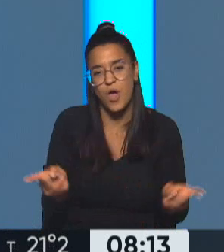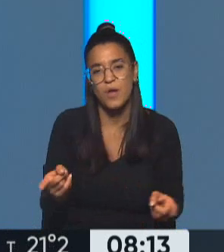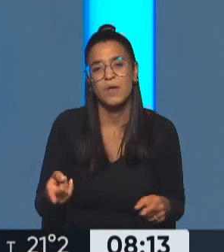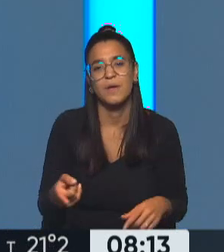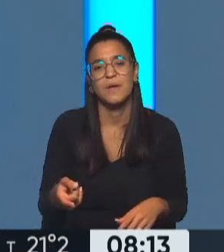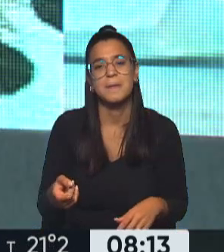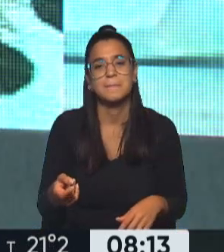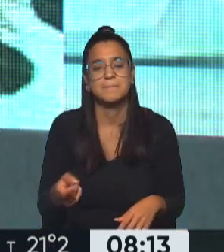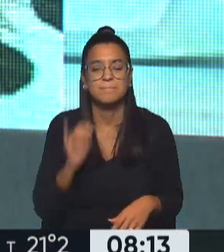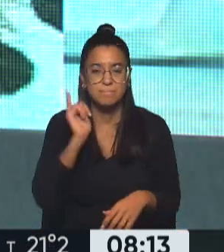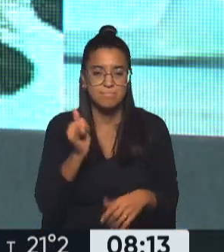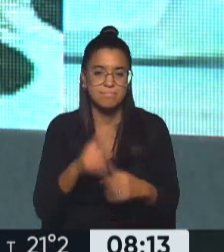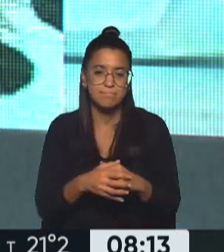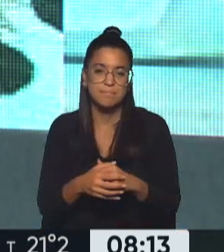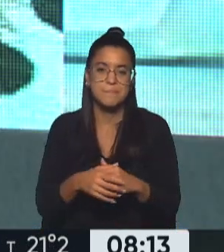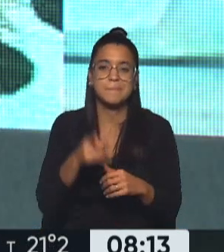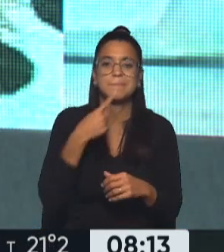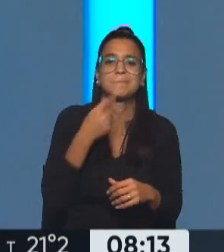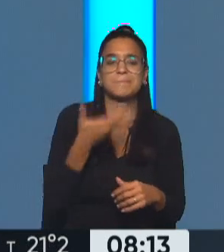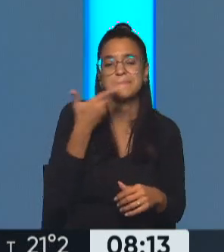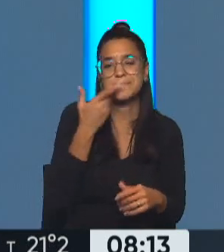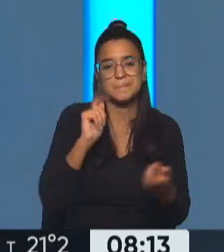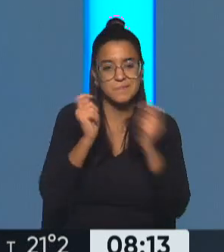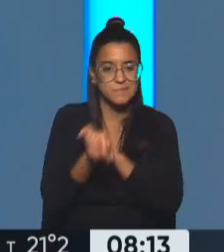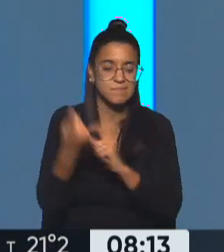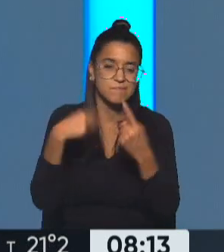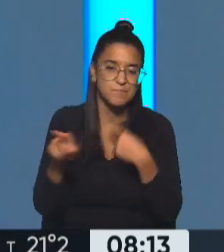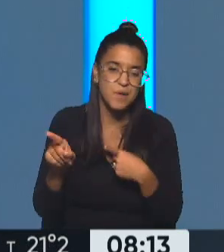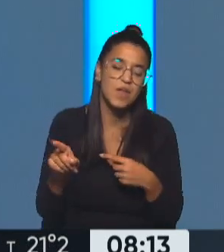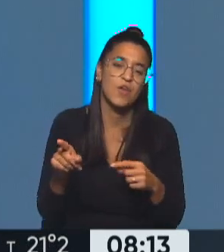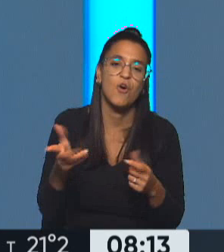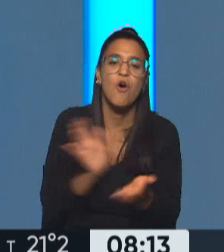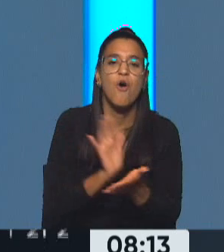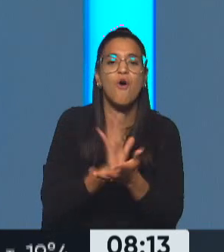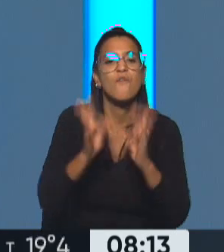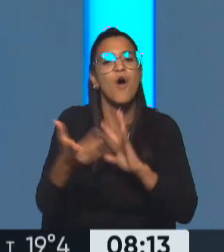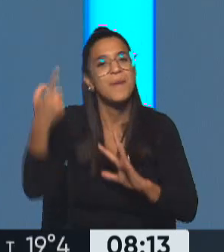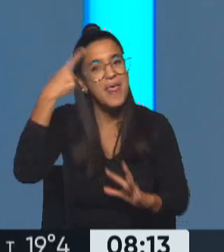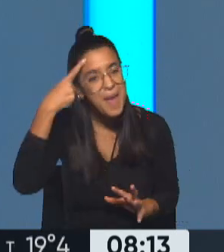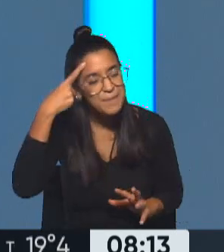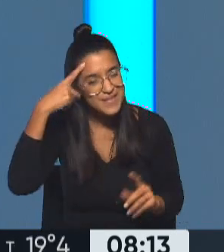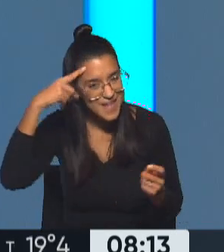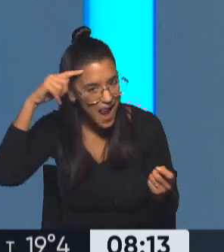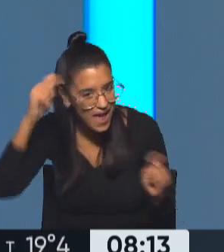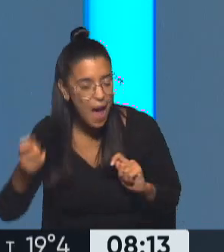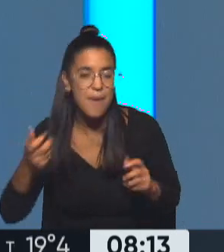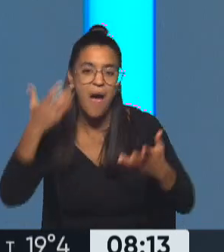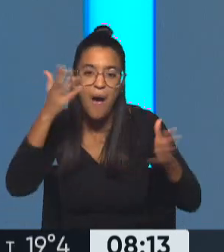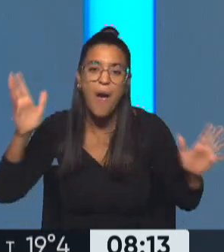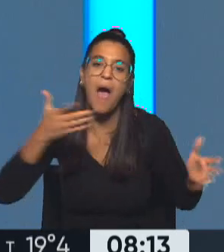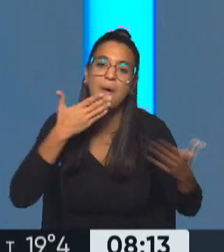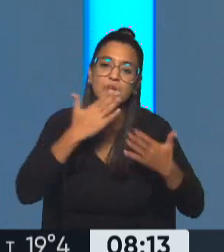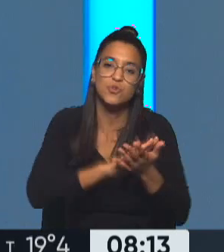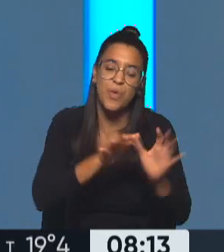que la universidad claro es cierto que cambia el discurso pero viene cambiando su posicionamiento el que abiertamente hablaba del